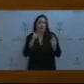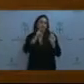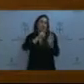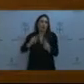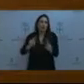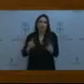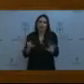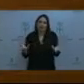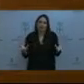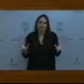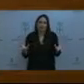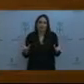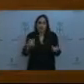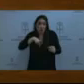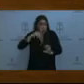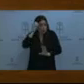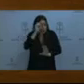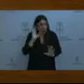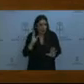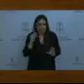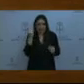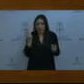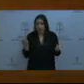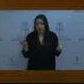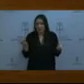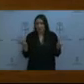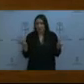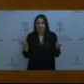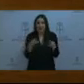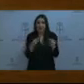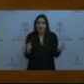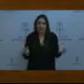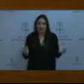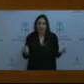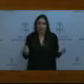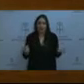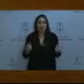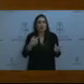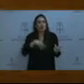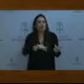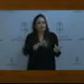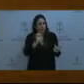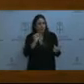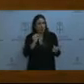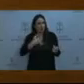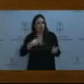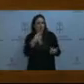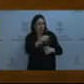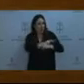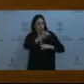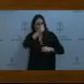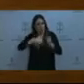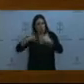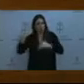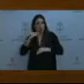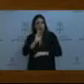podemos negarlo que al juicio nuestro está agotado. Por eso también entendemos y se lo decía al consejero en la interpelación